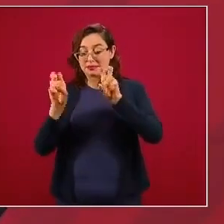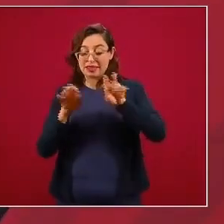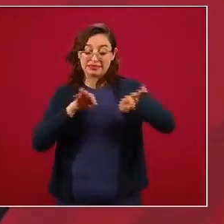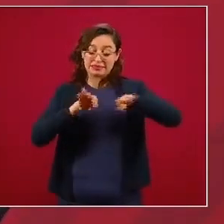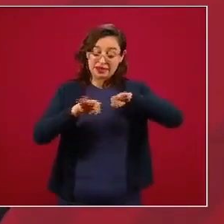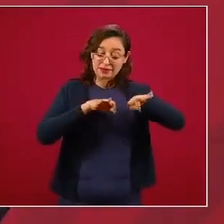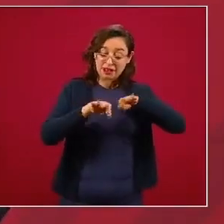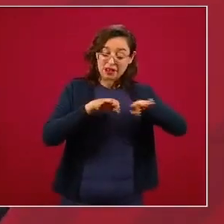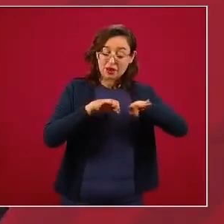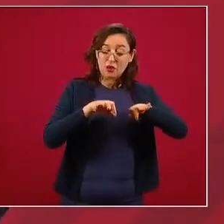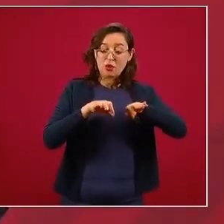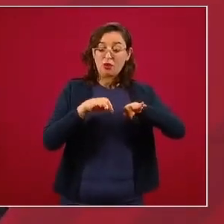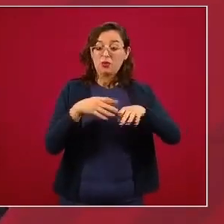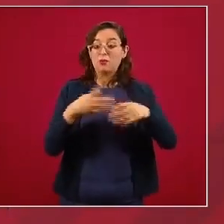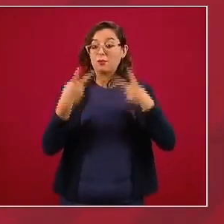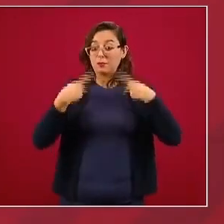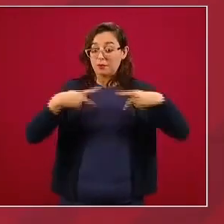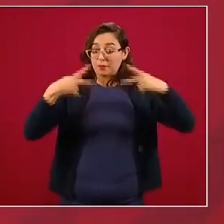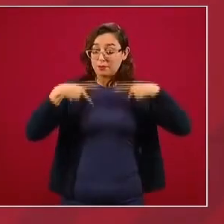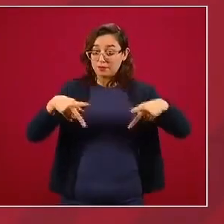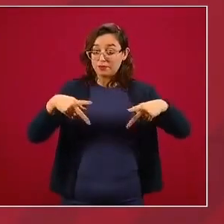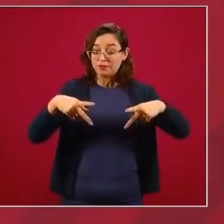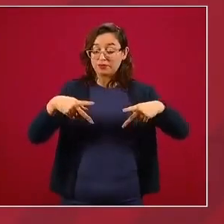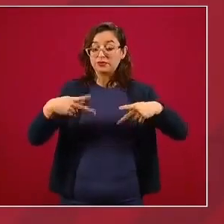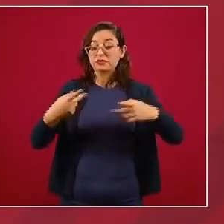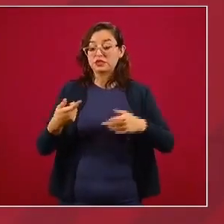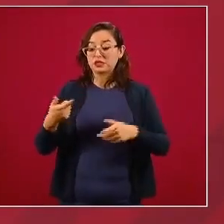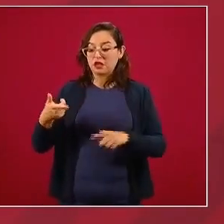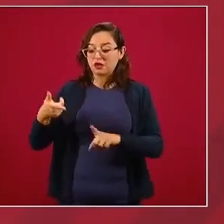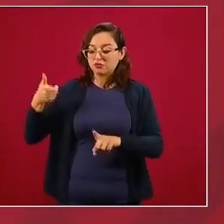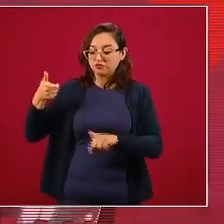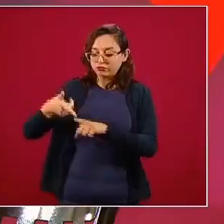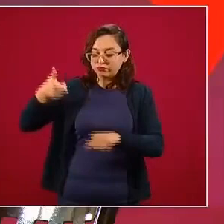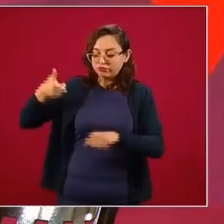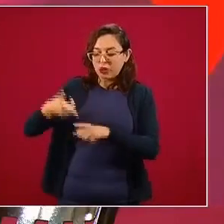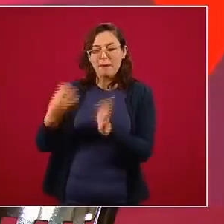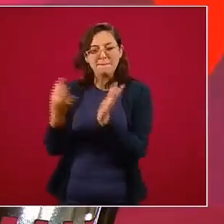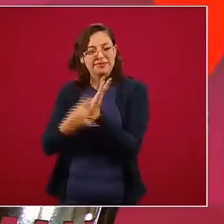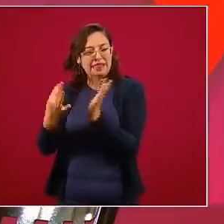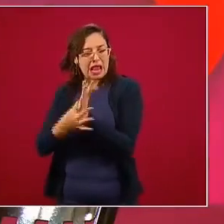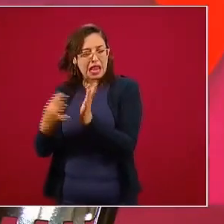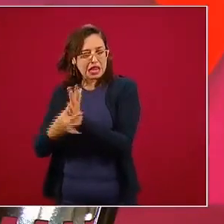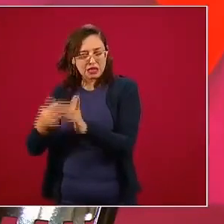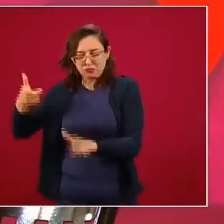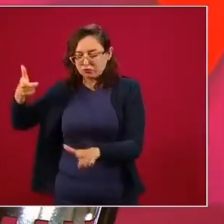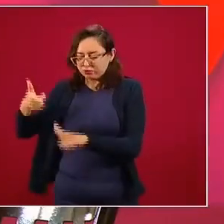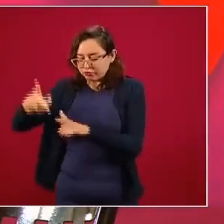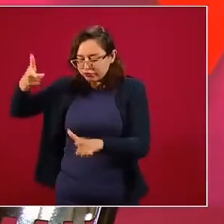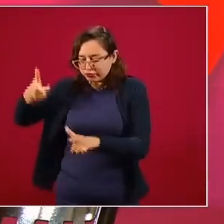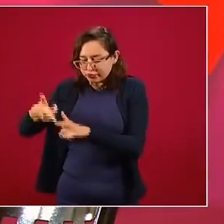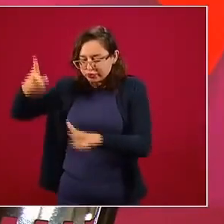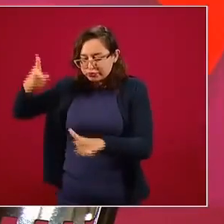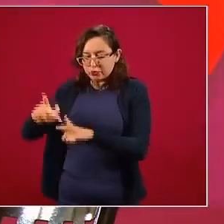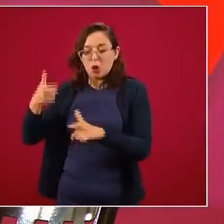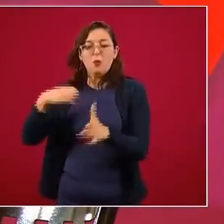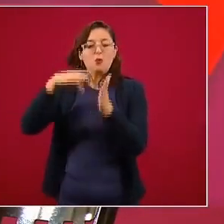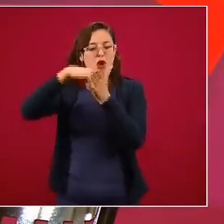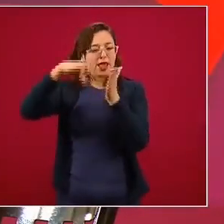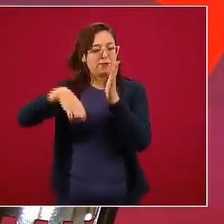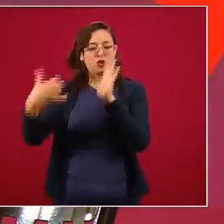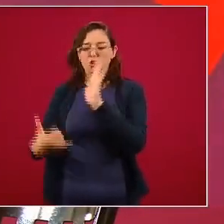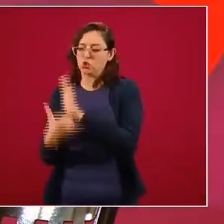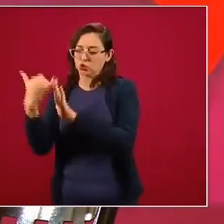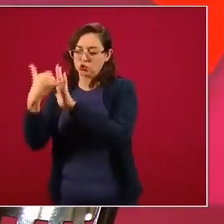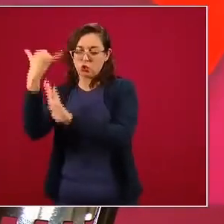trabajo, por ejemplo, de las personas que hacen soldadura. Entonces, donde se está haciendo una soldadura, por ejemplo, en una